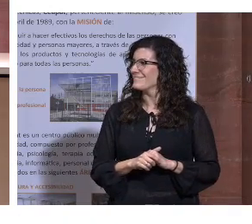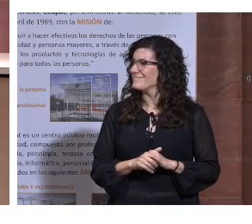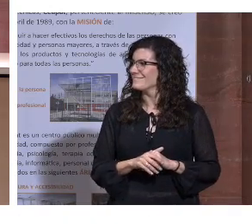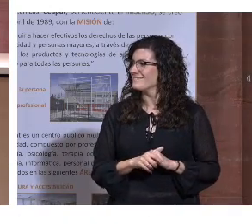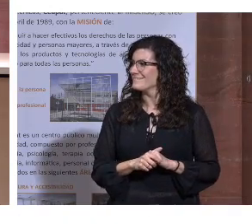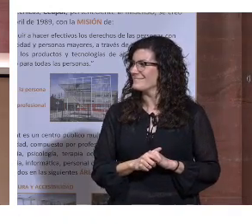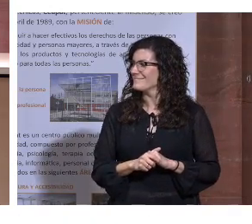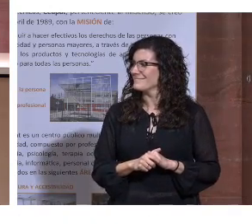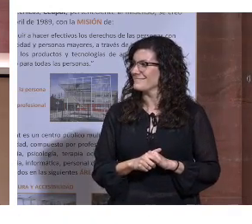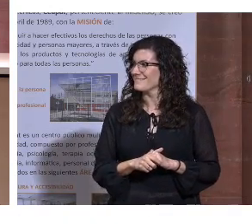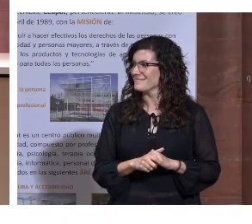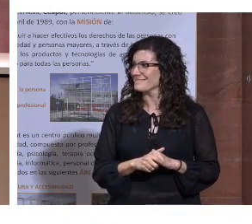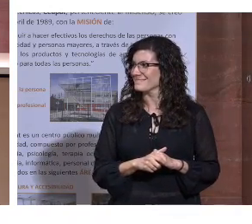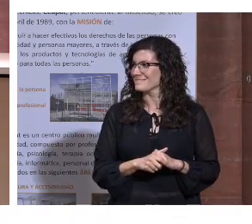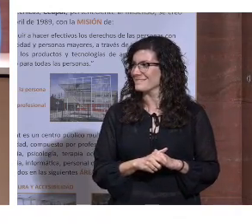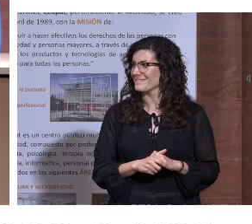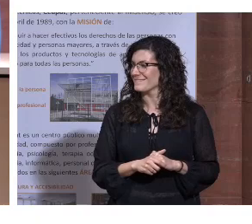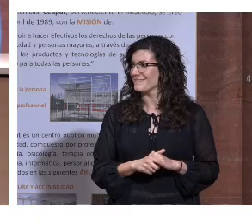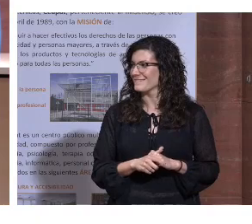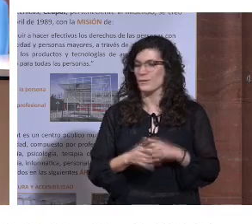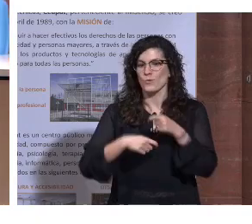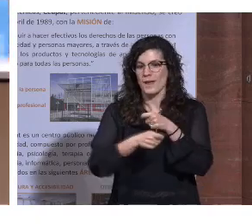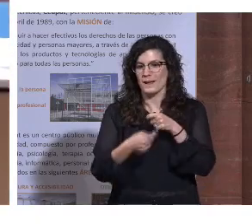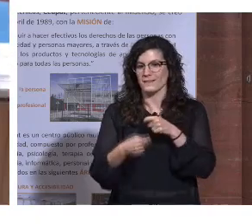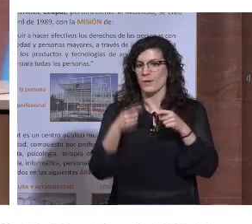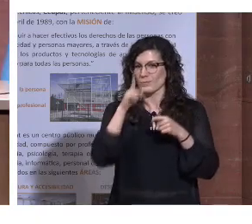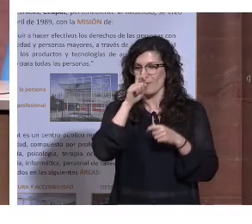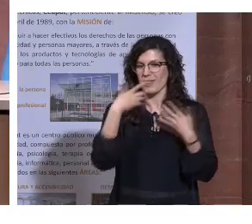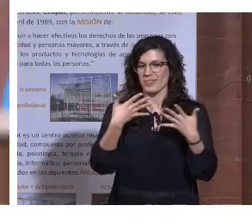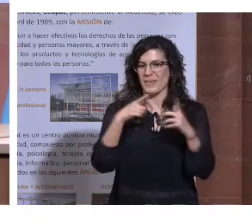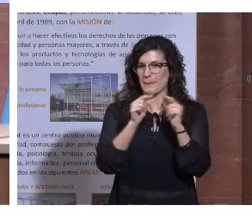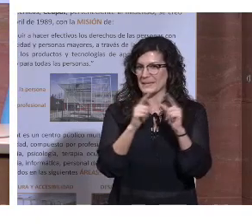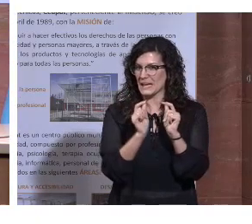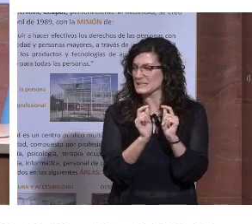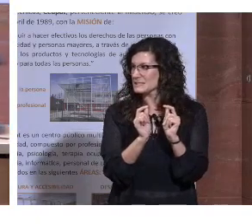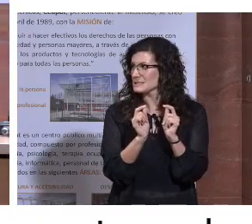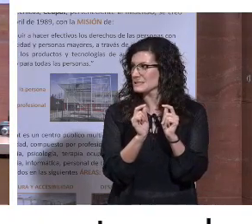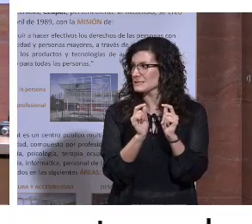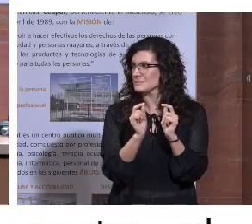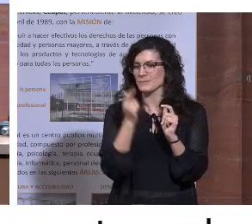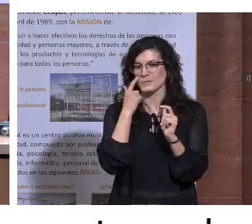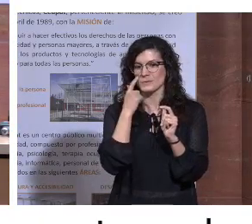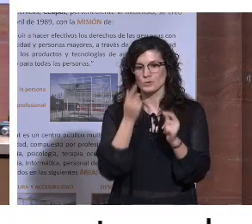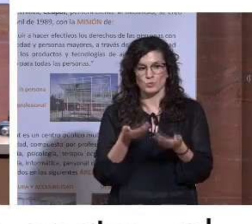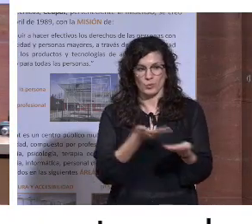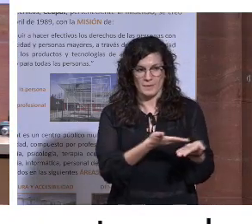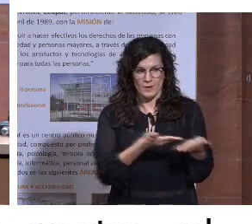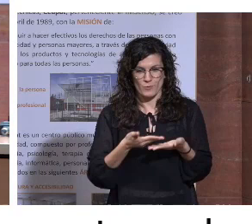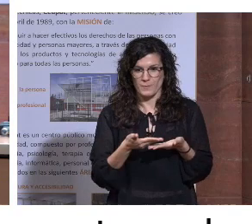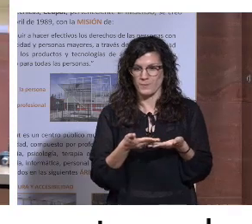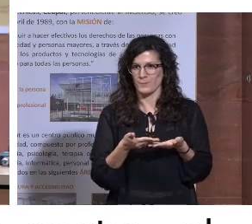Vamos a ver. No pasa nada. Vamos a ver. Una carta. El idea te pica, ¿vale? Ponme... Sujétame aquí. Sujétame